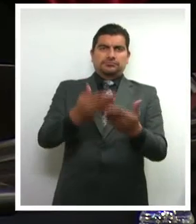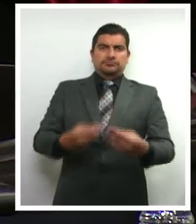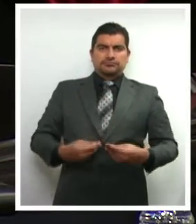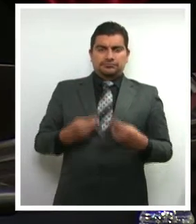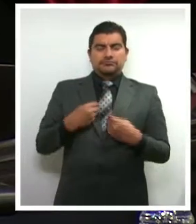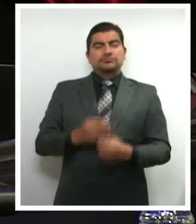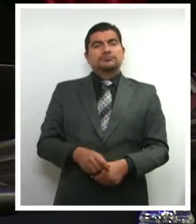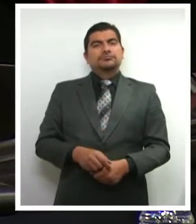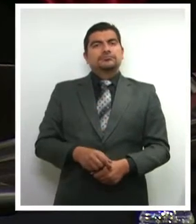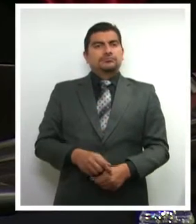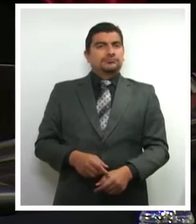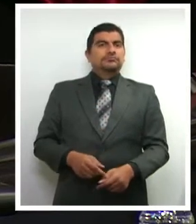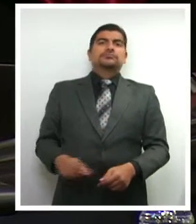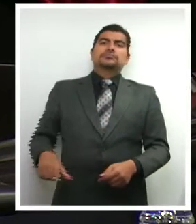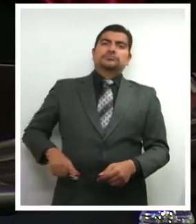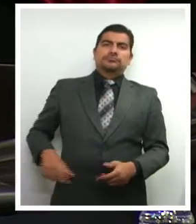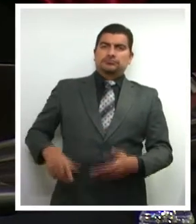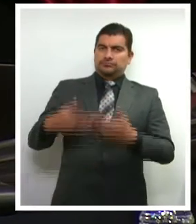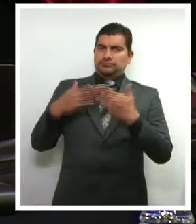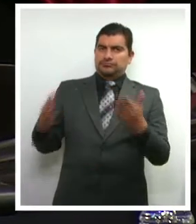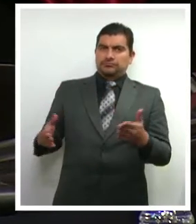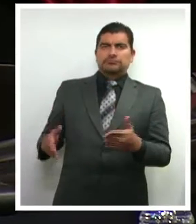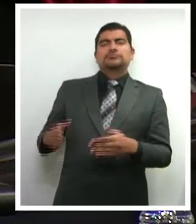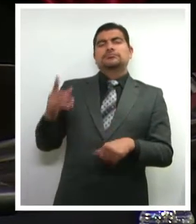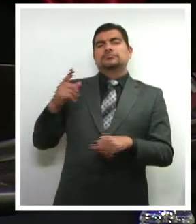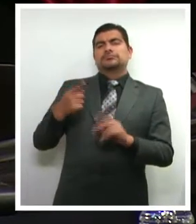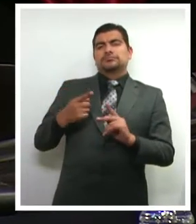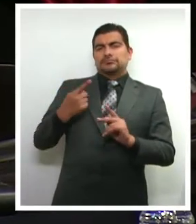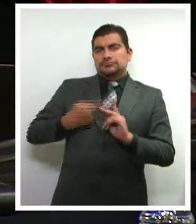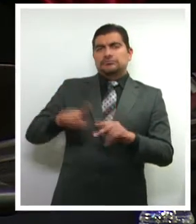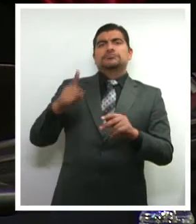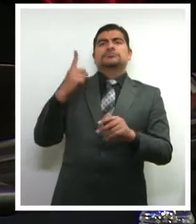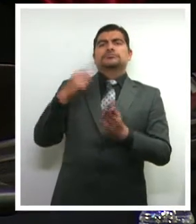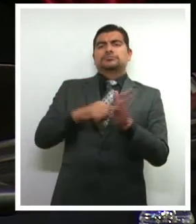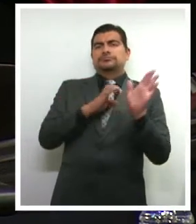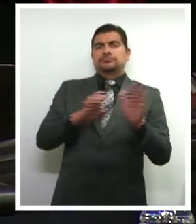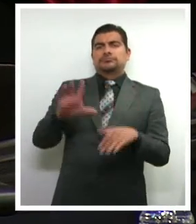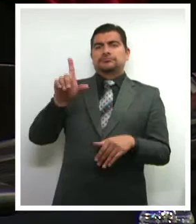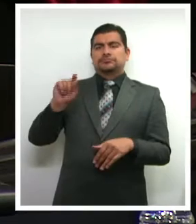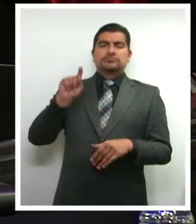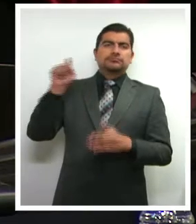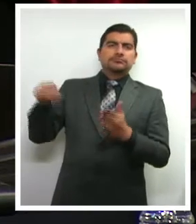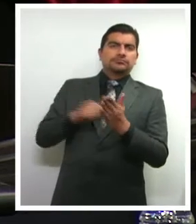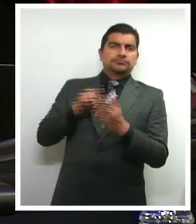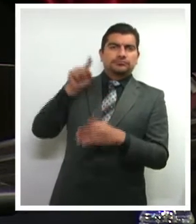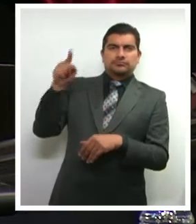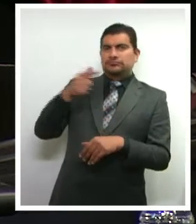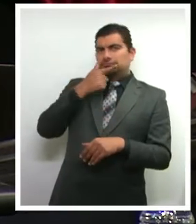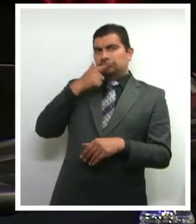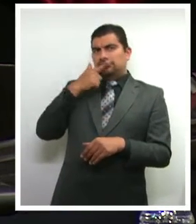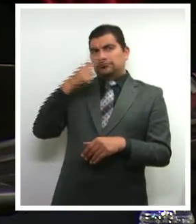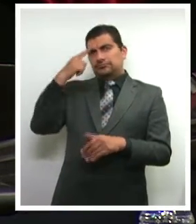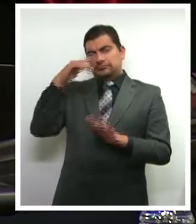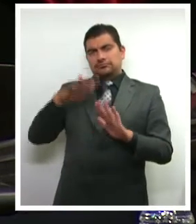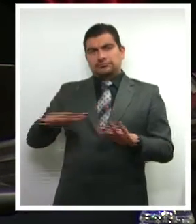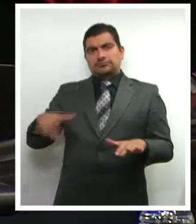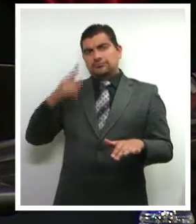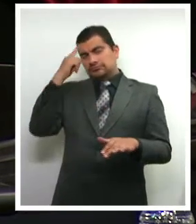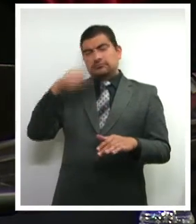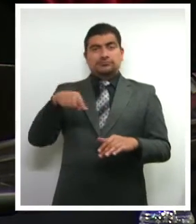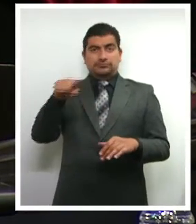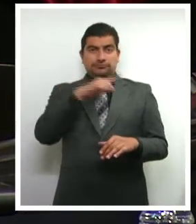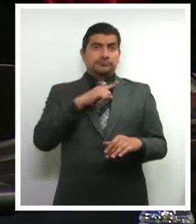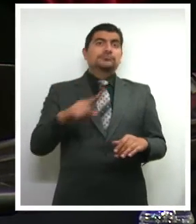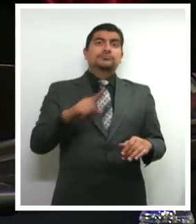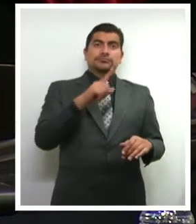abierto surge a finales del año 1970 en Inglaterra para evitar los secretos que el